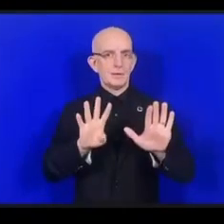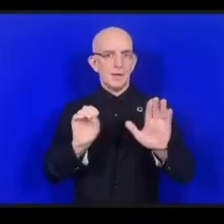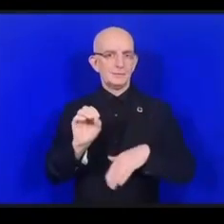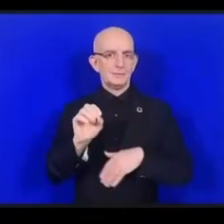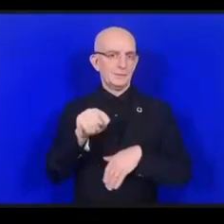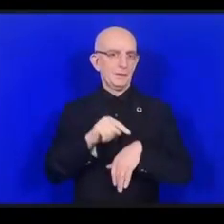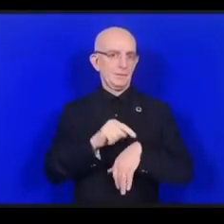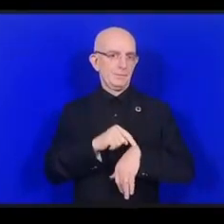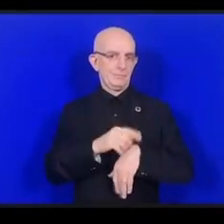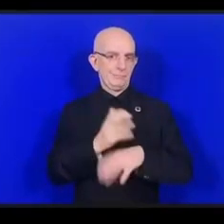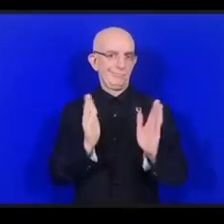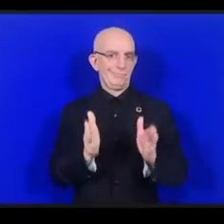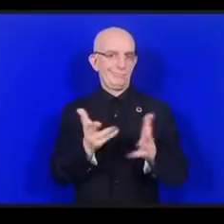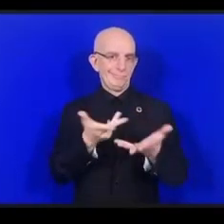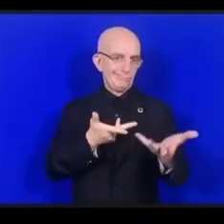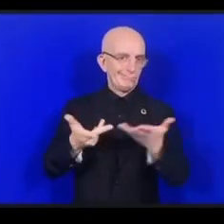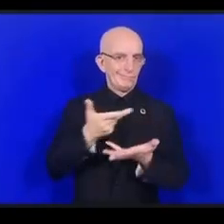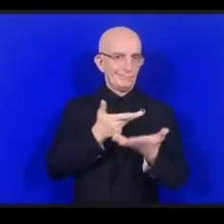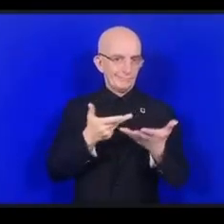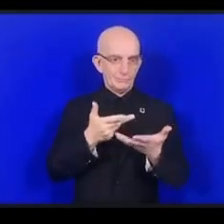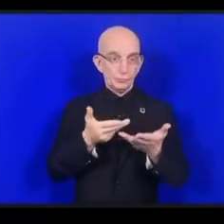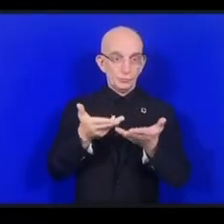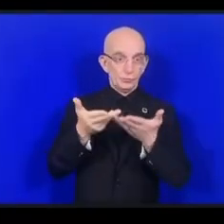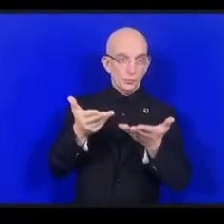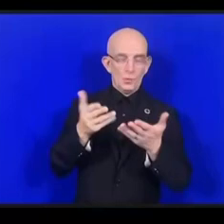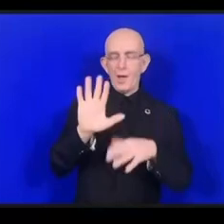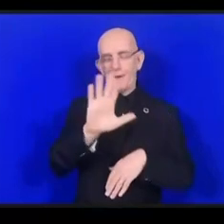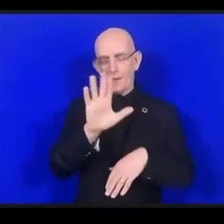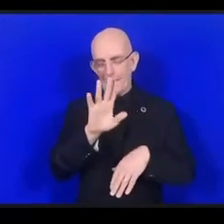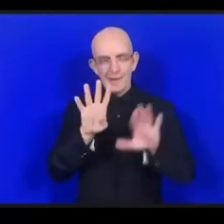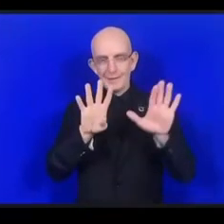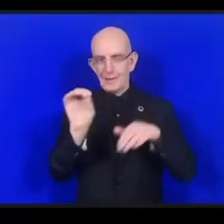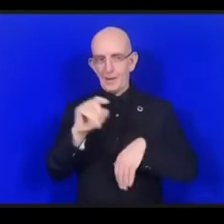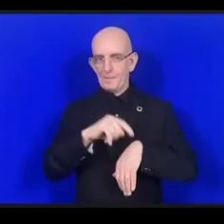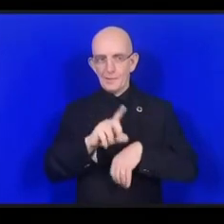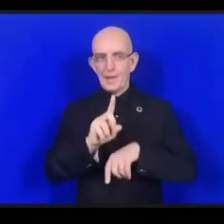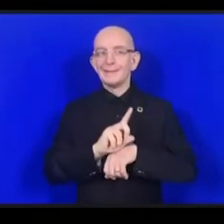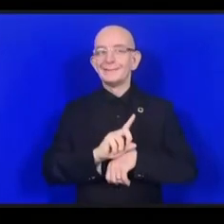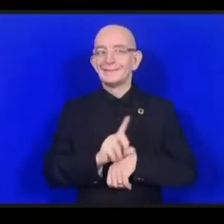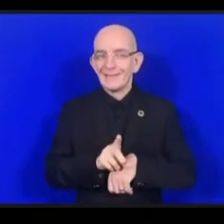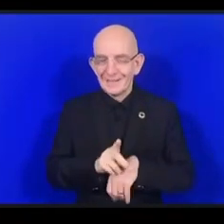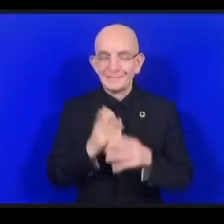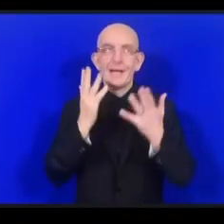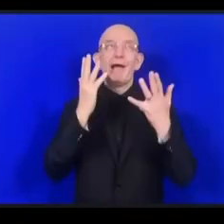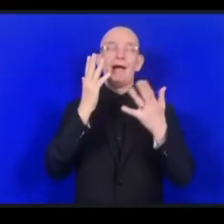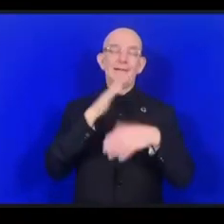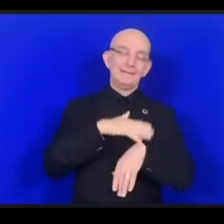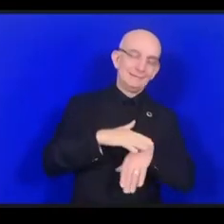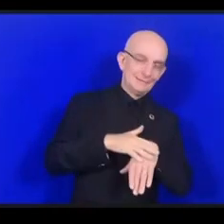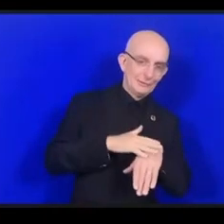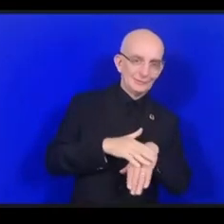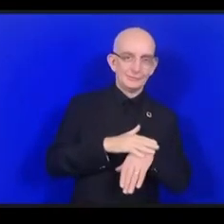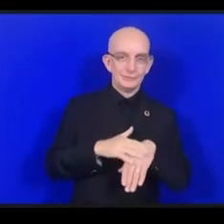90 segundos 90 segundos 90 segundos no 90